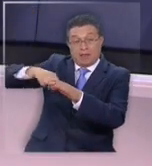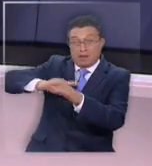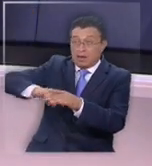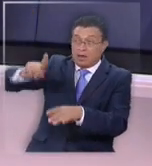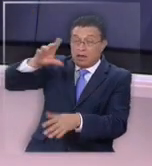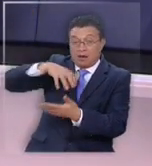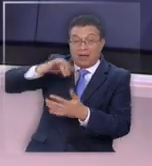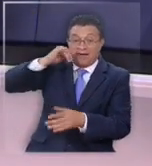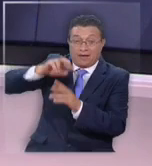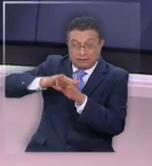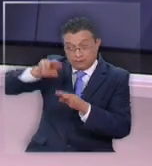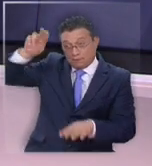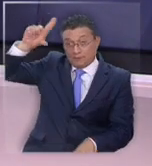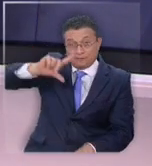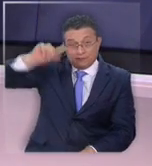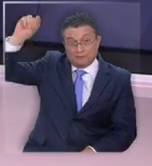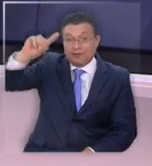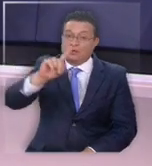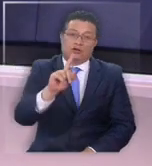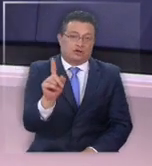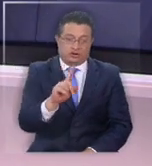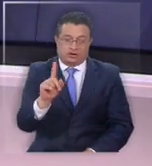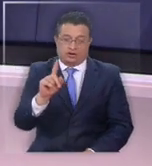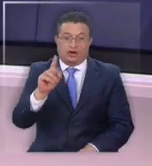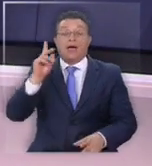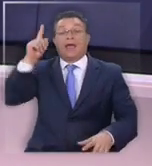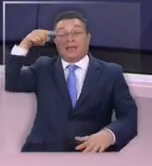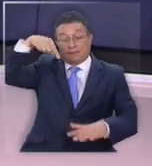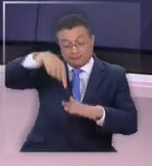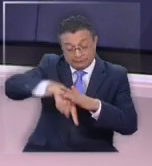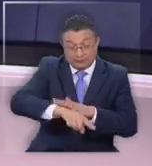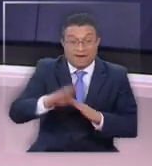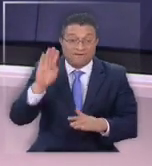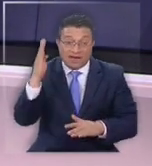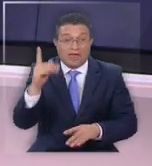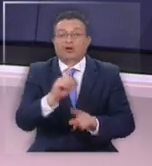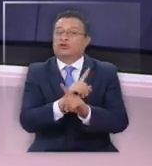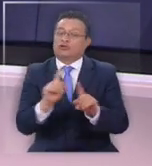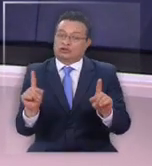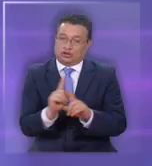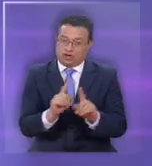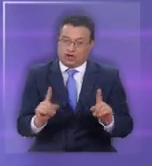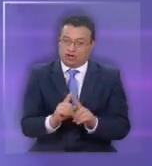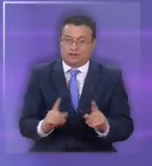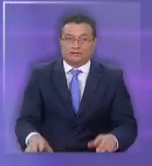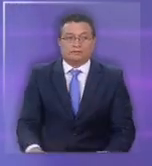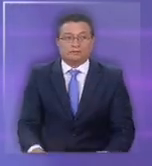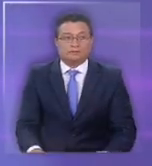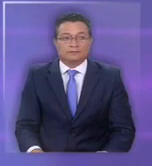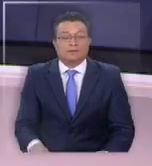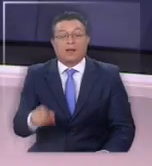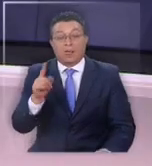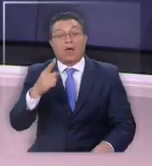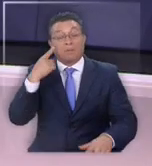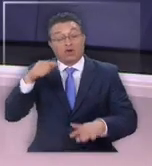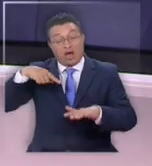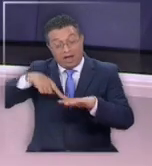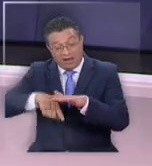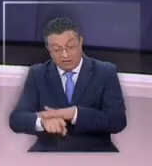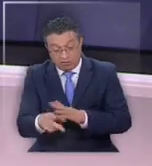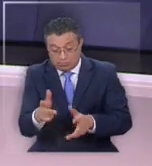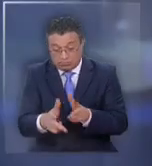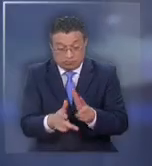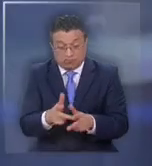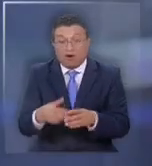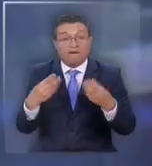los pasajeros que quieran caminar y entrar por la estación baquedano por el momento no va a ser poseer yo el que subterráneamente pueda funcionar